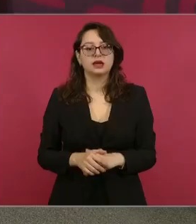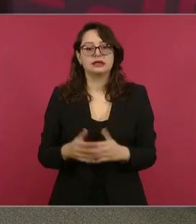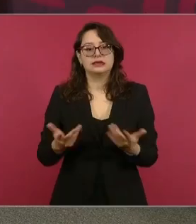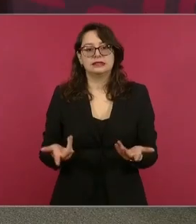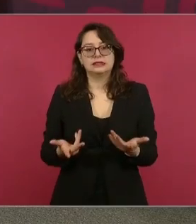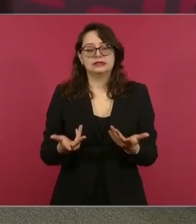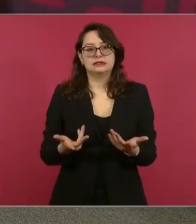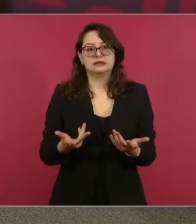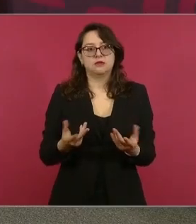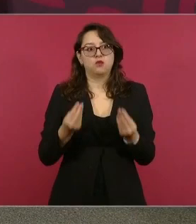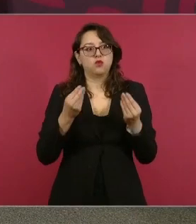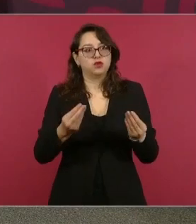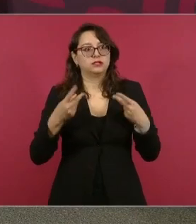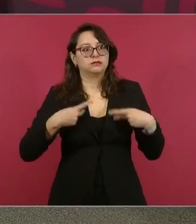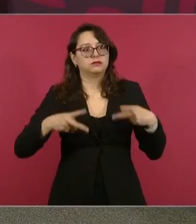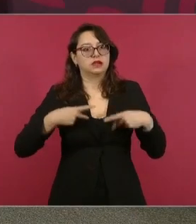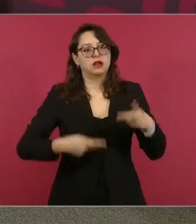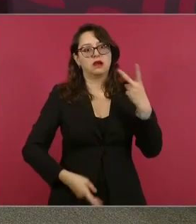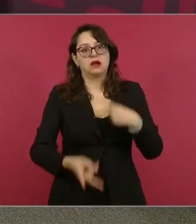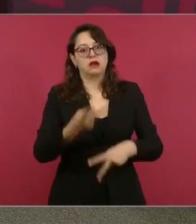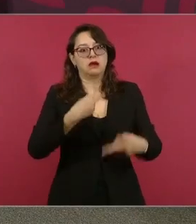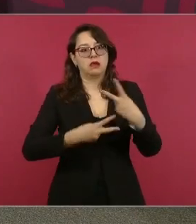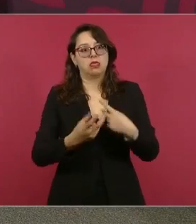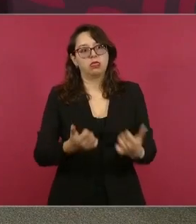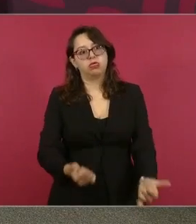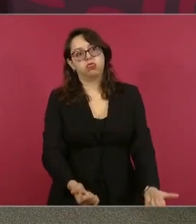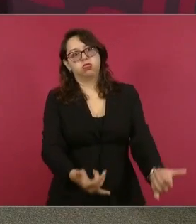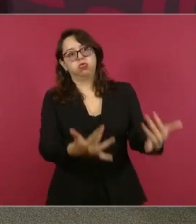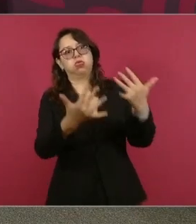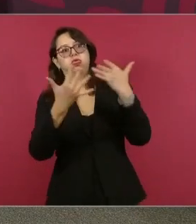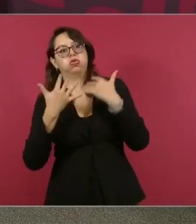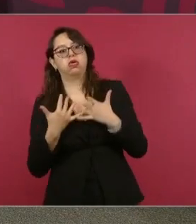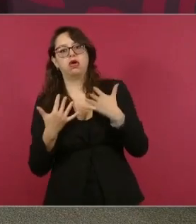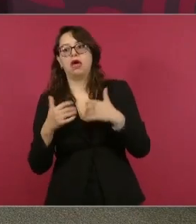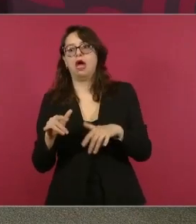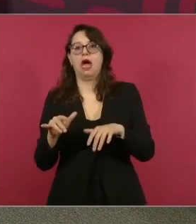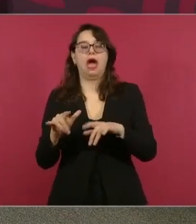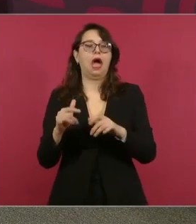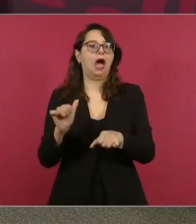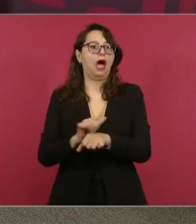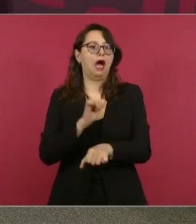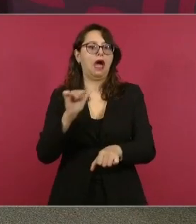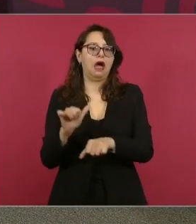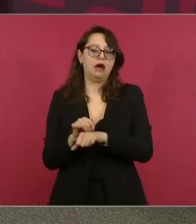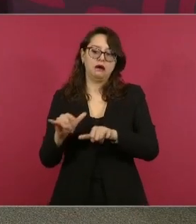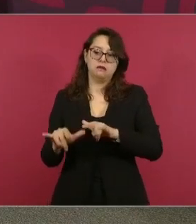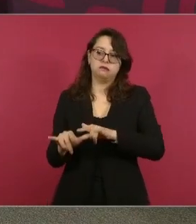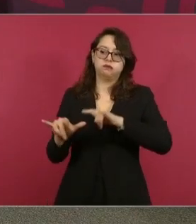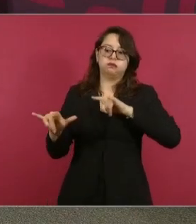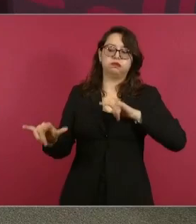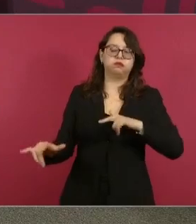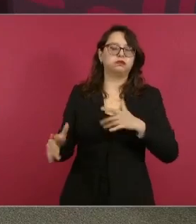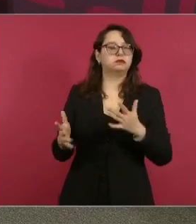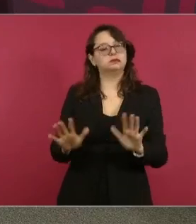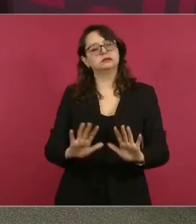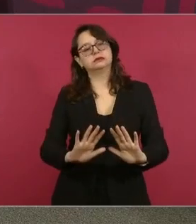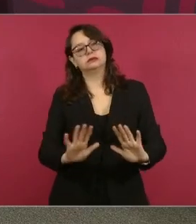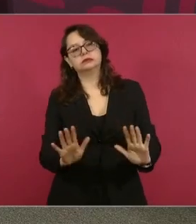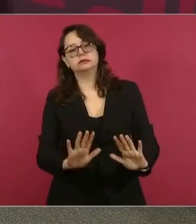evitar es una concentración de vehículos en este momento que las vías de